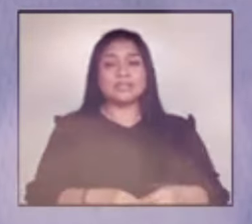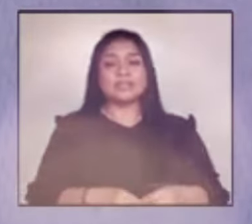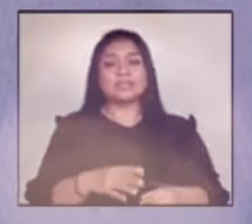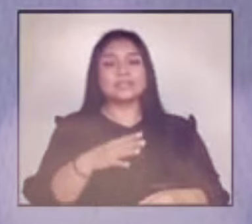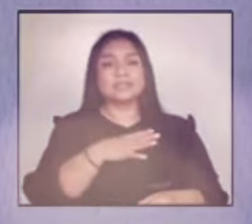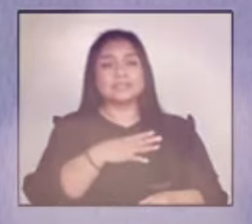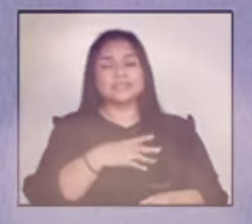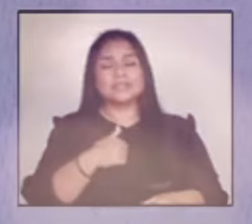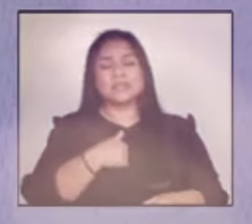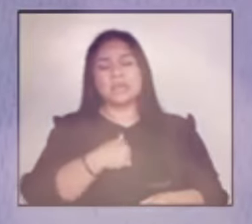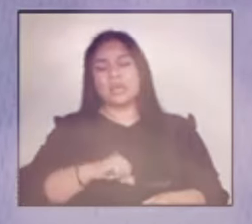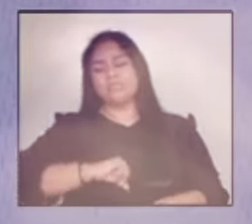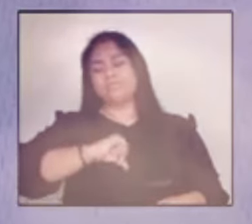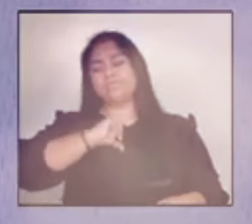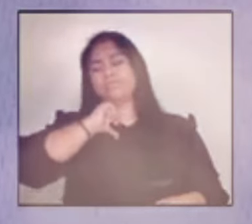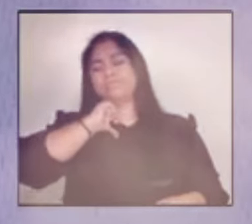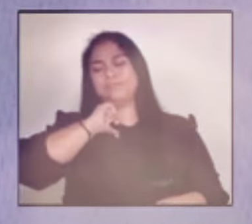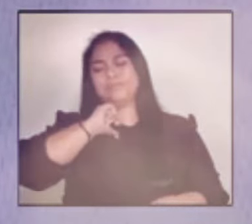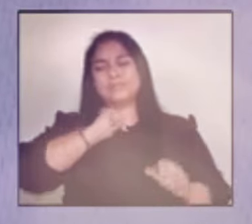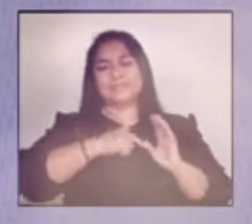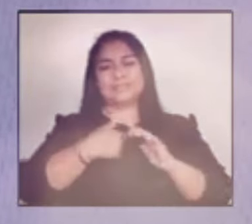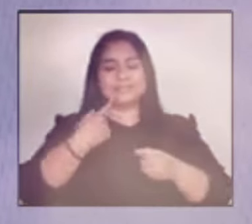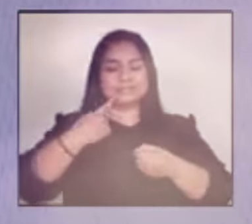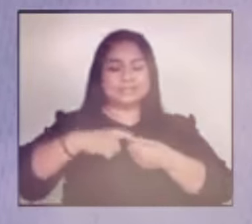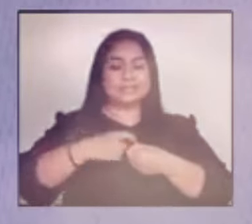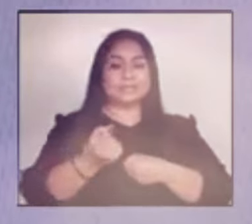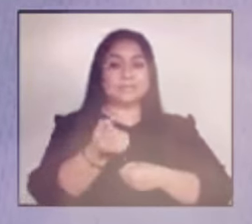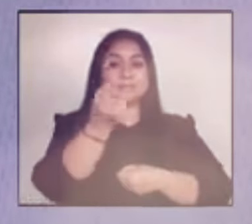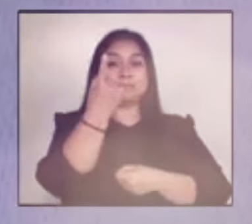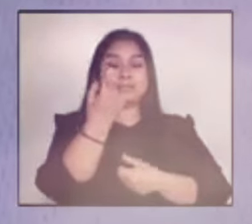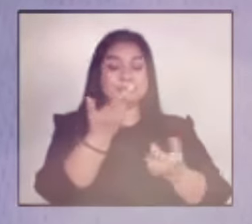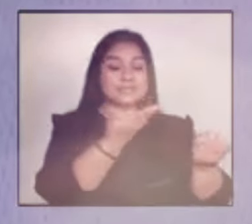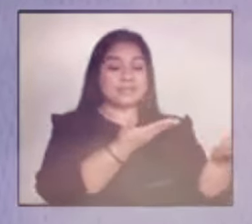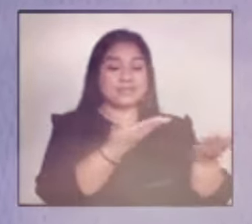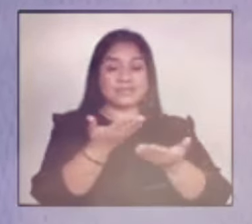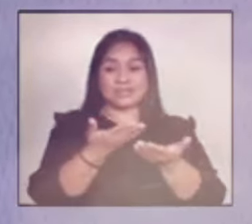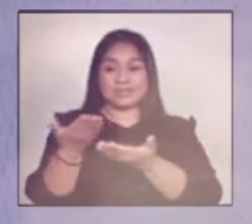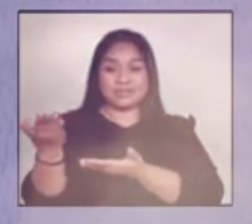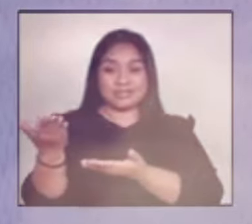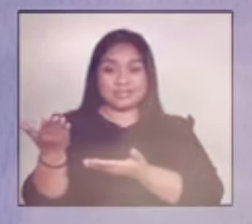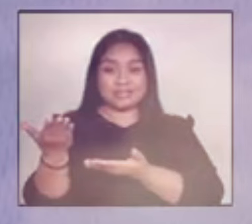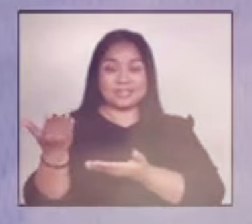el enorme honor de ser el primer servidor,